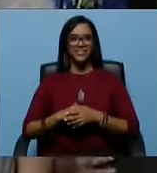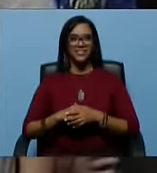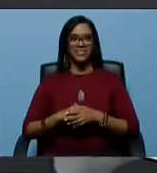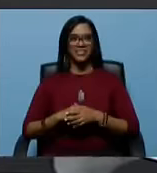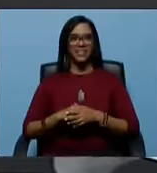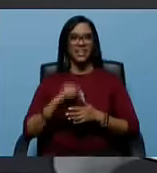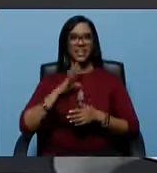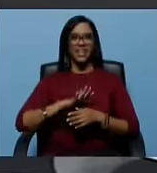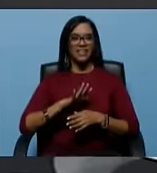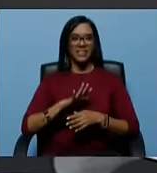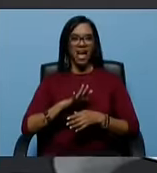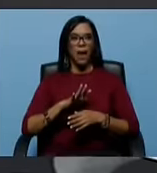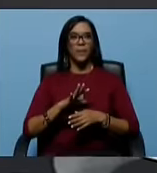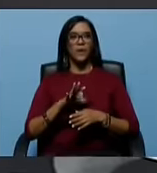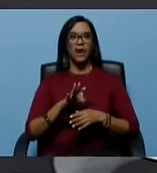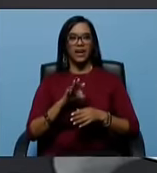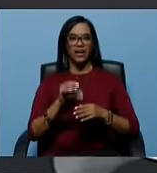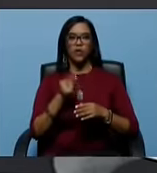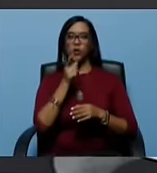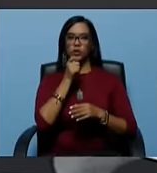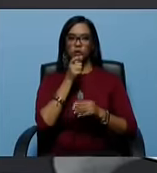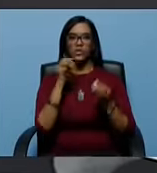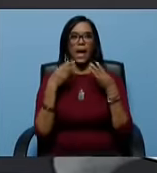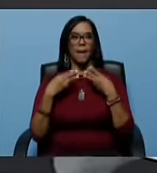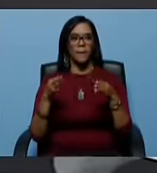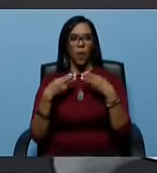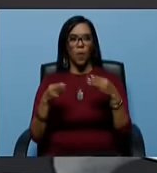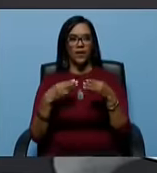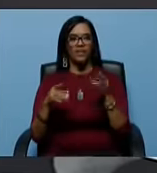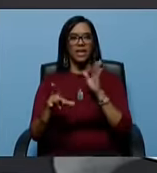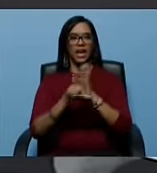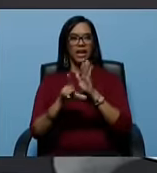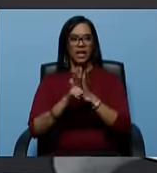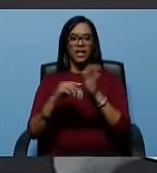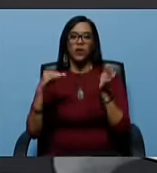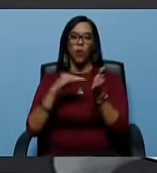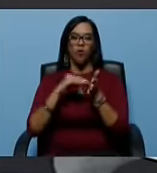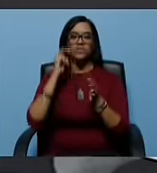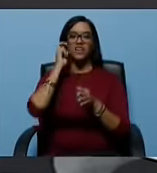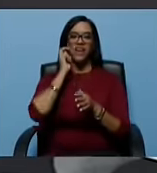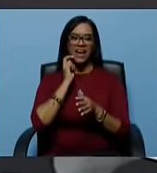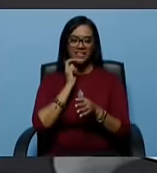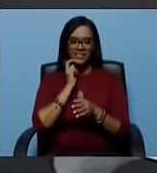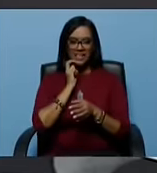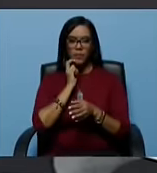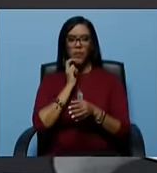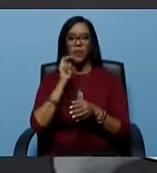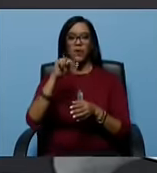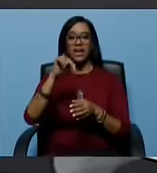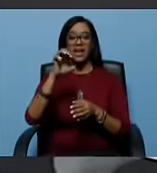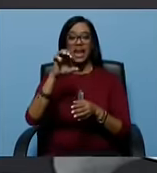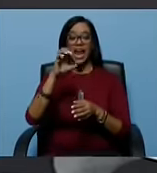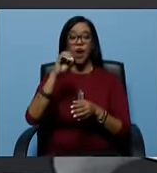Estamos en plena consulta pública de la ley contra el fascismo, neofascismo